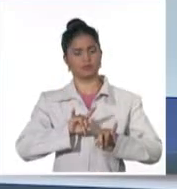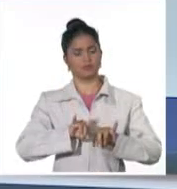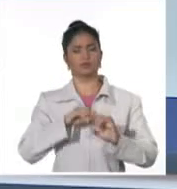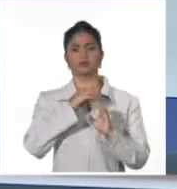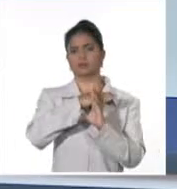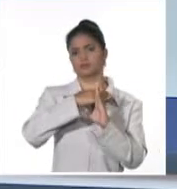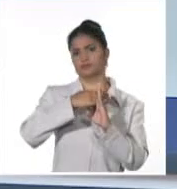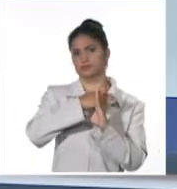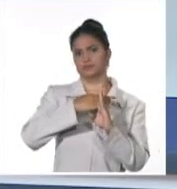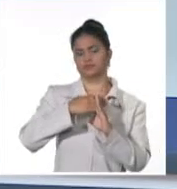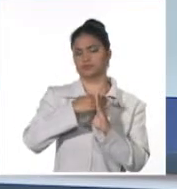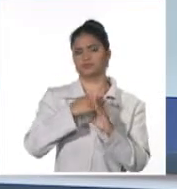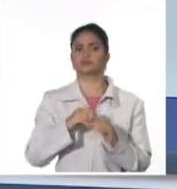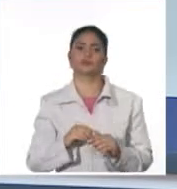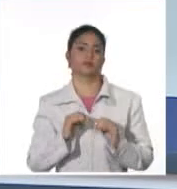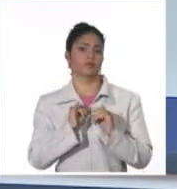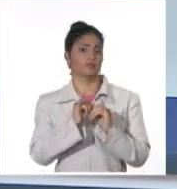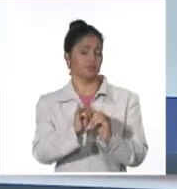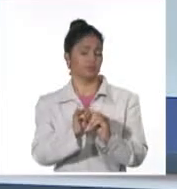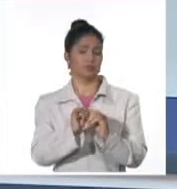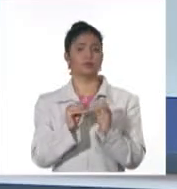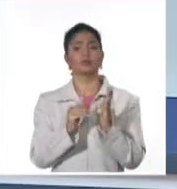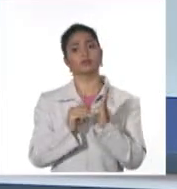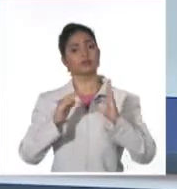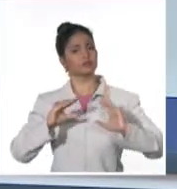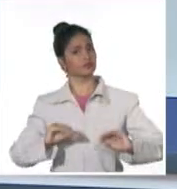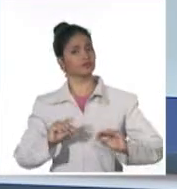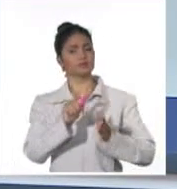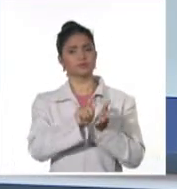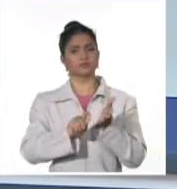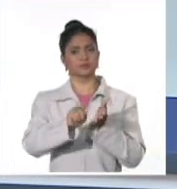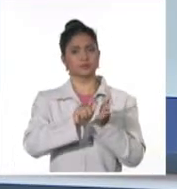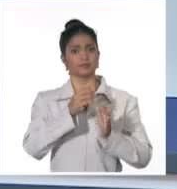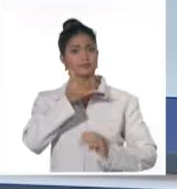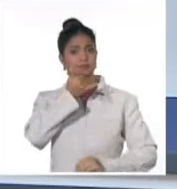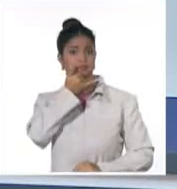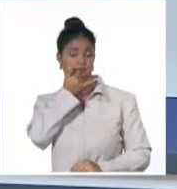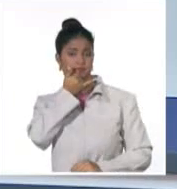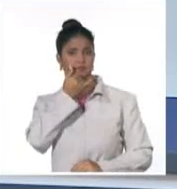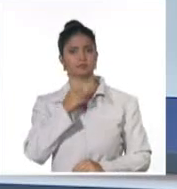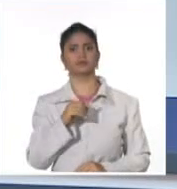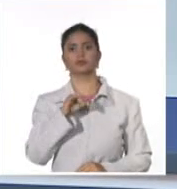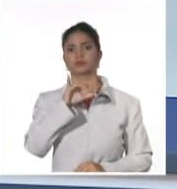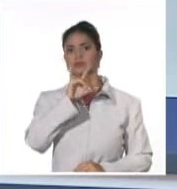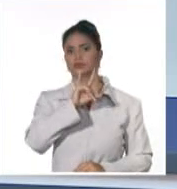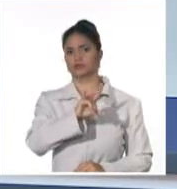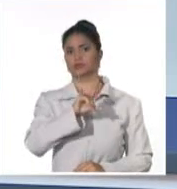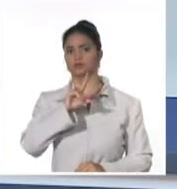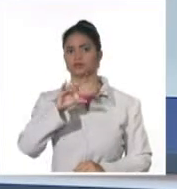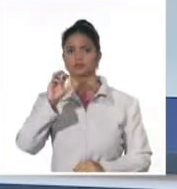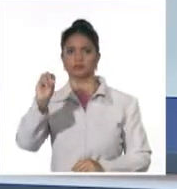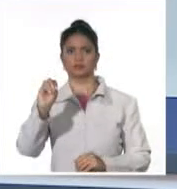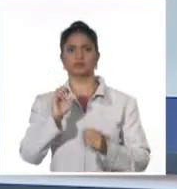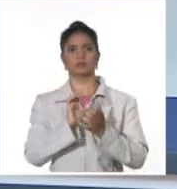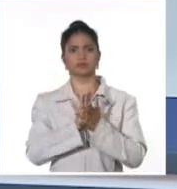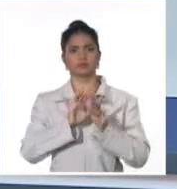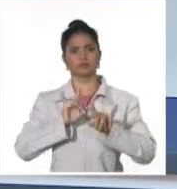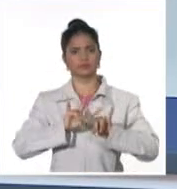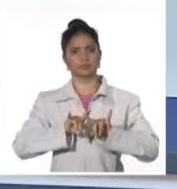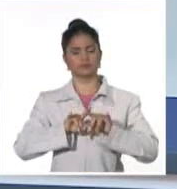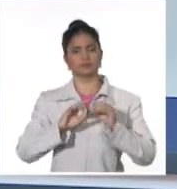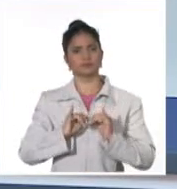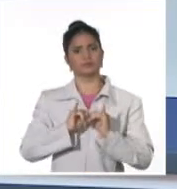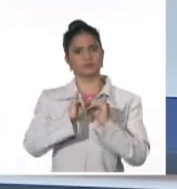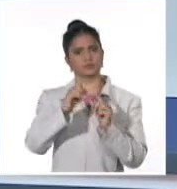mediodía, mientras que para el horario de máxima demanda se prevé una afectación al servicio de 990 megawatts. A propósito del